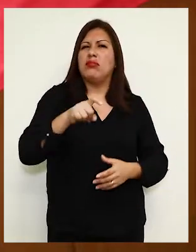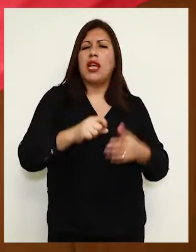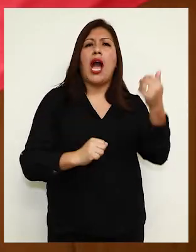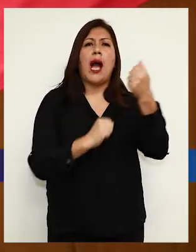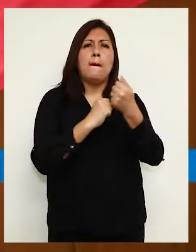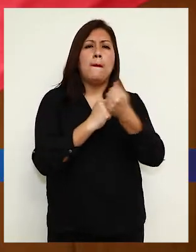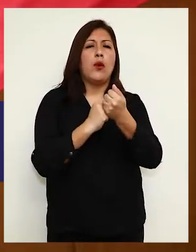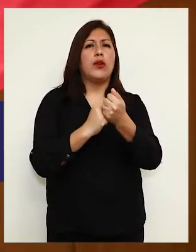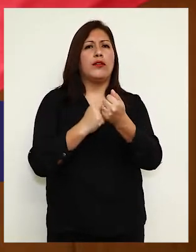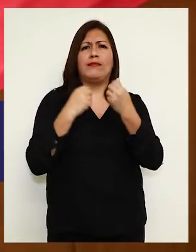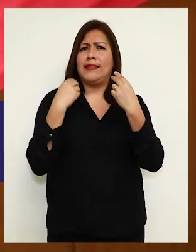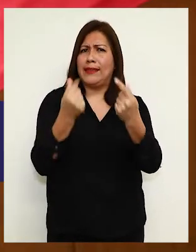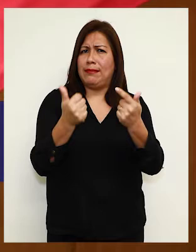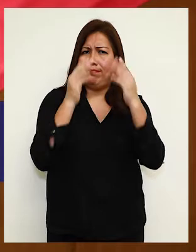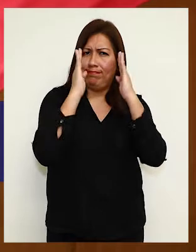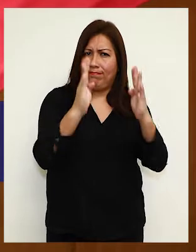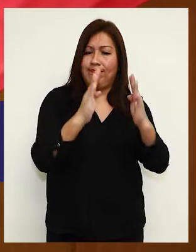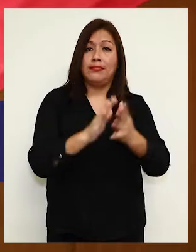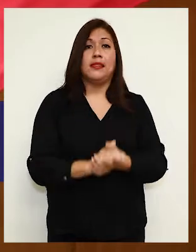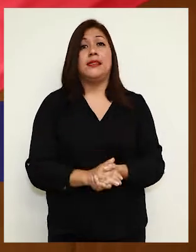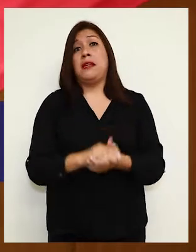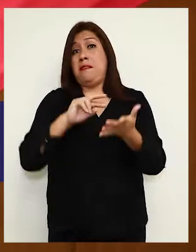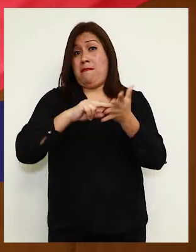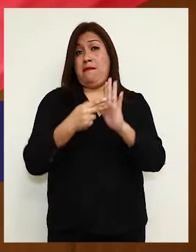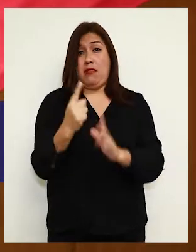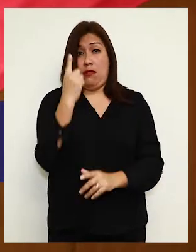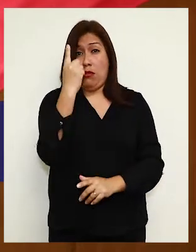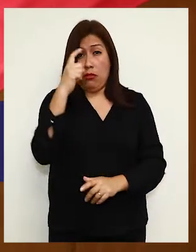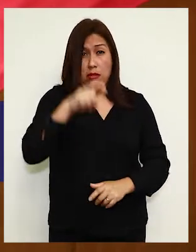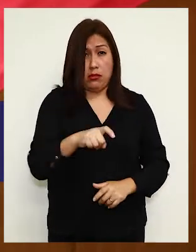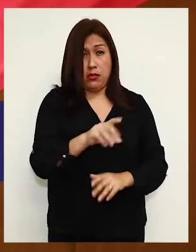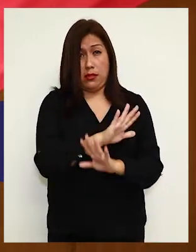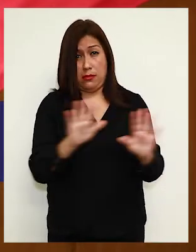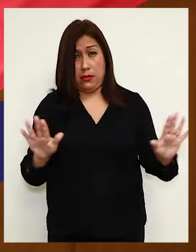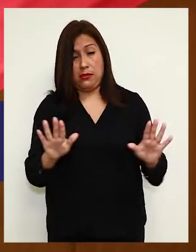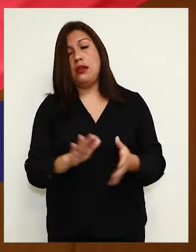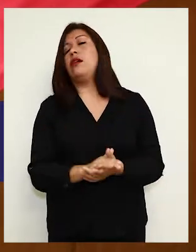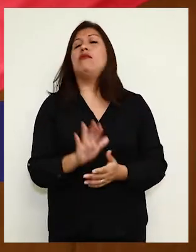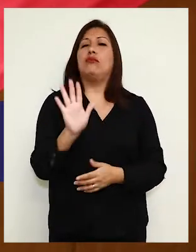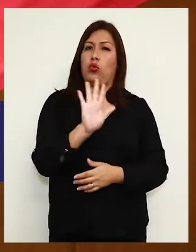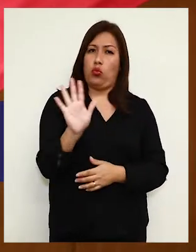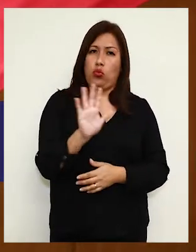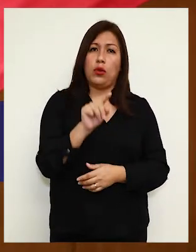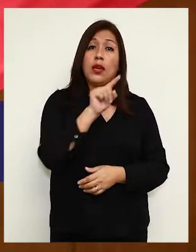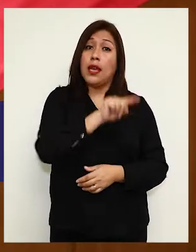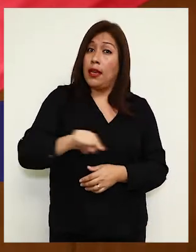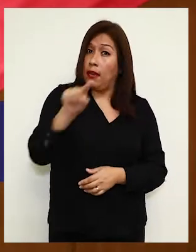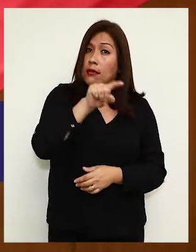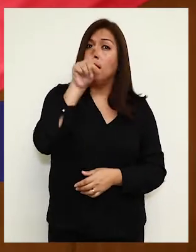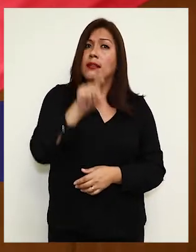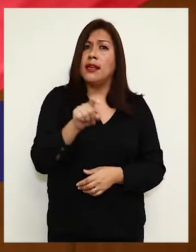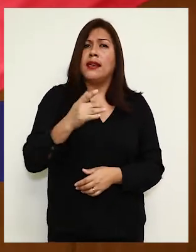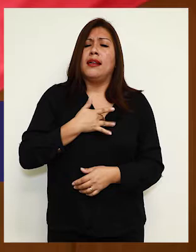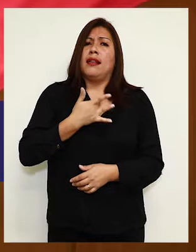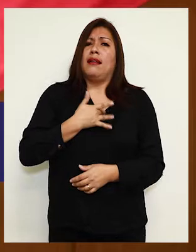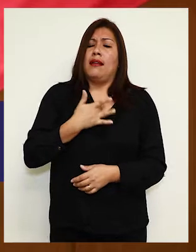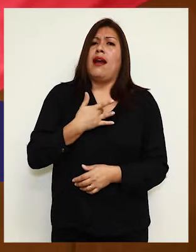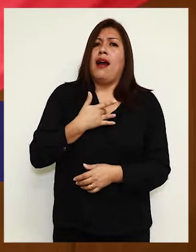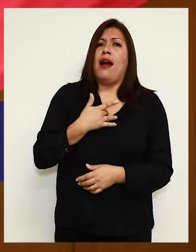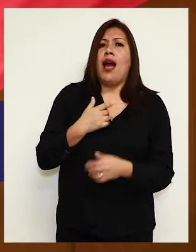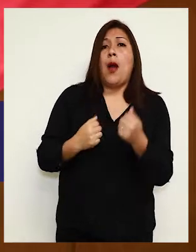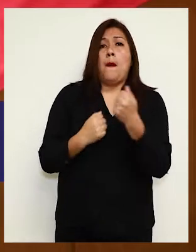inmediato, pero no es lo único que necesitan. Ellos necesitan garantizar la empleabilidad a